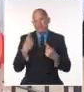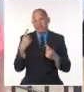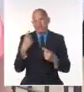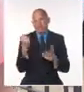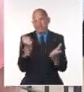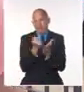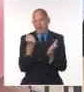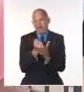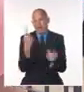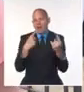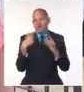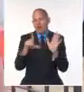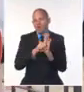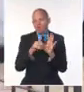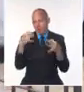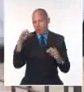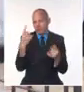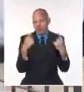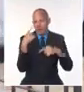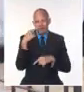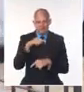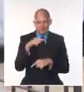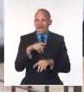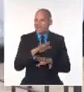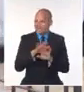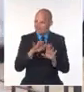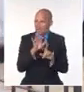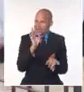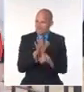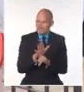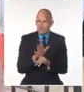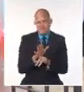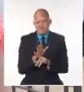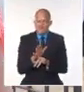MINRECS. Es un fenómeno que ha estado ocurriendo